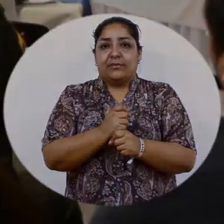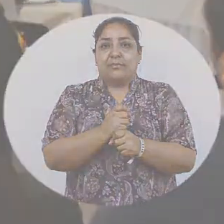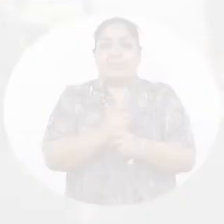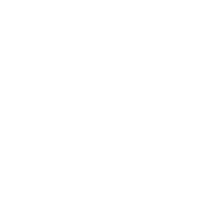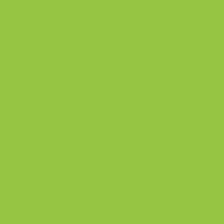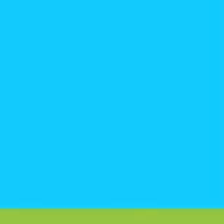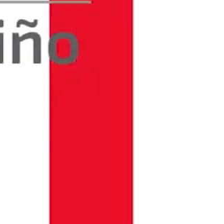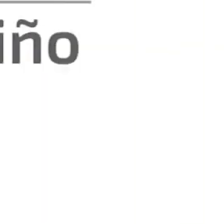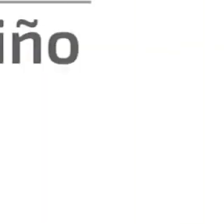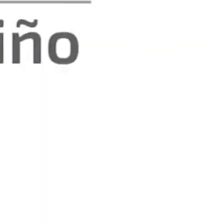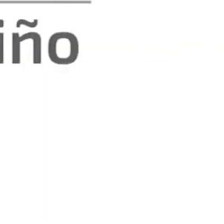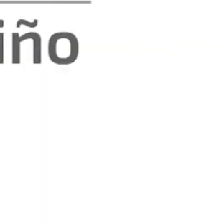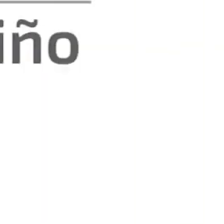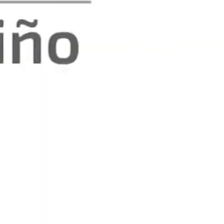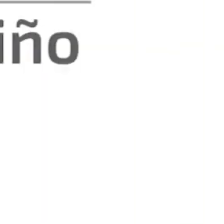la región